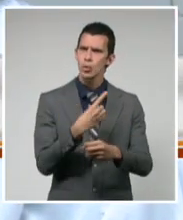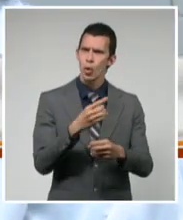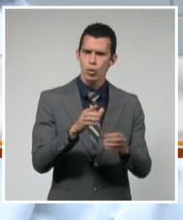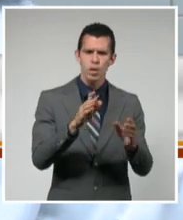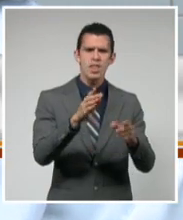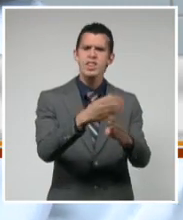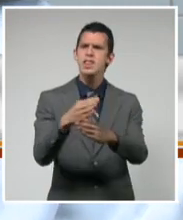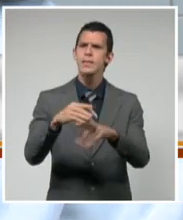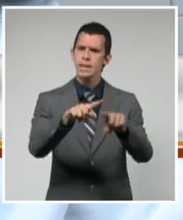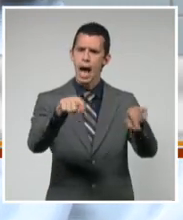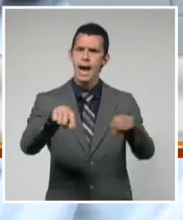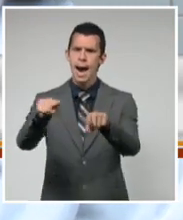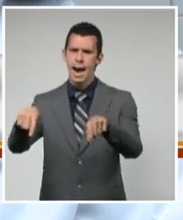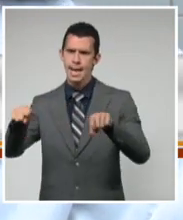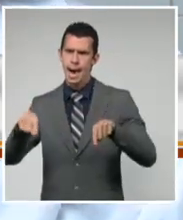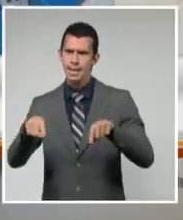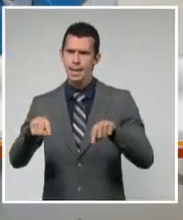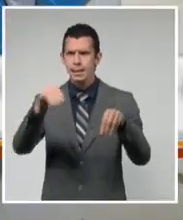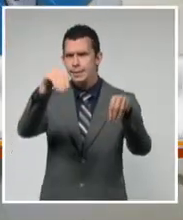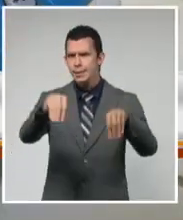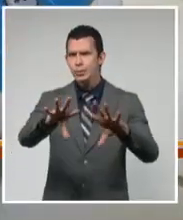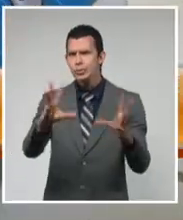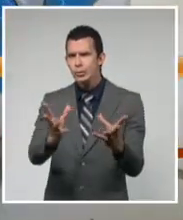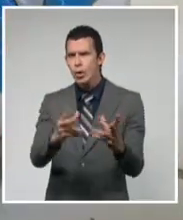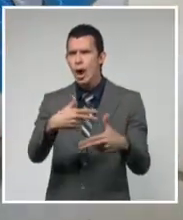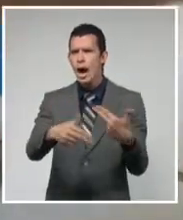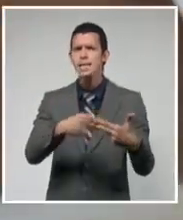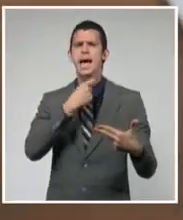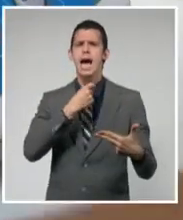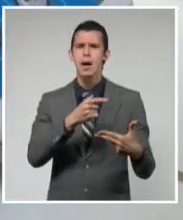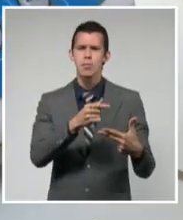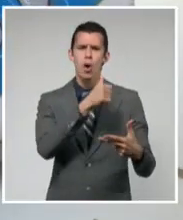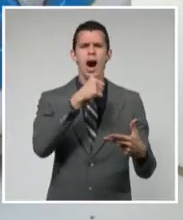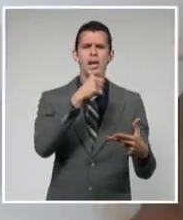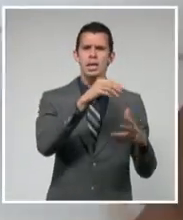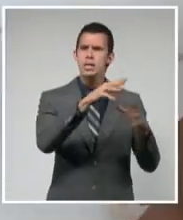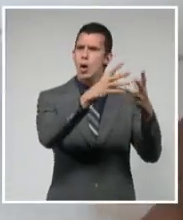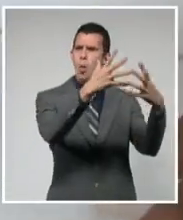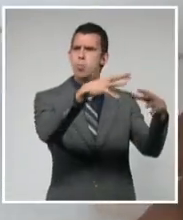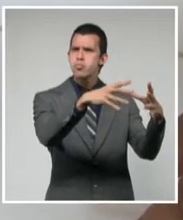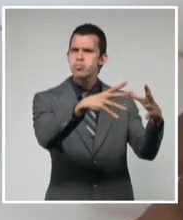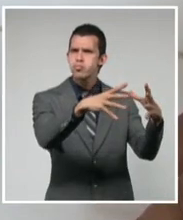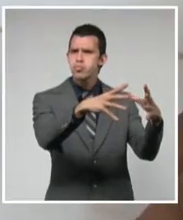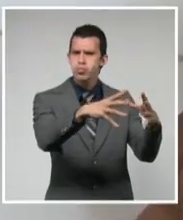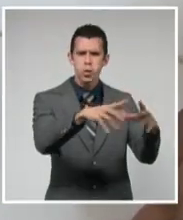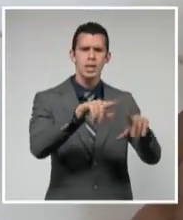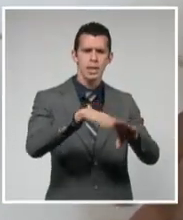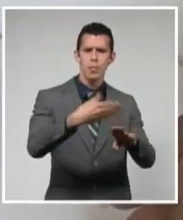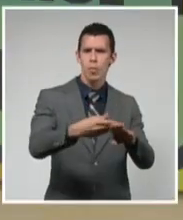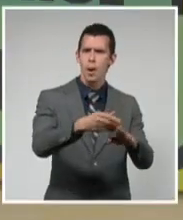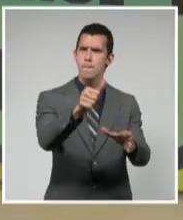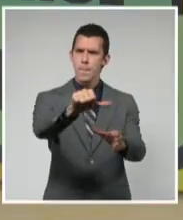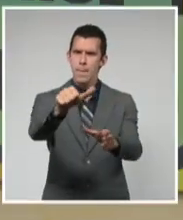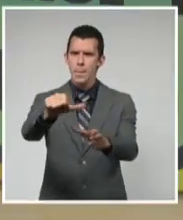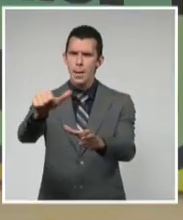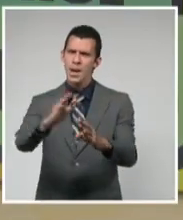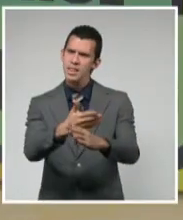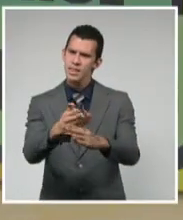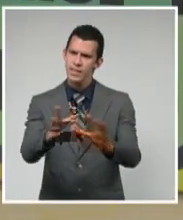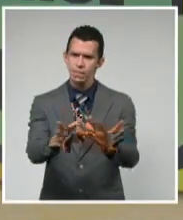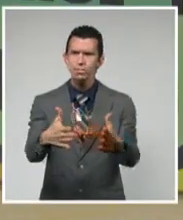en el almacenamiento el envasado y el producto terminado medimos índices de acidez índice de peróxido